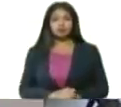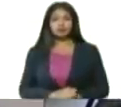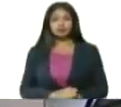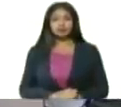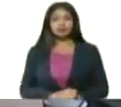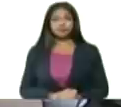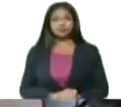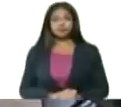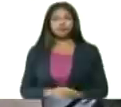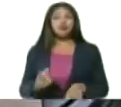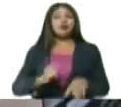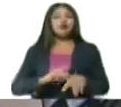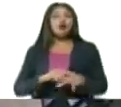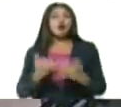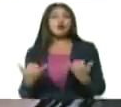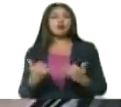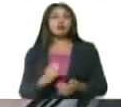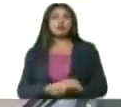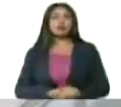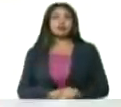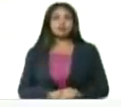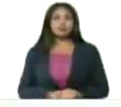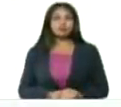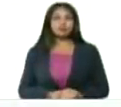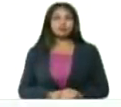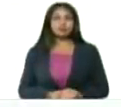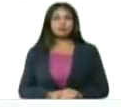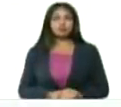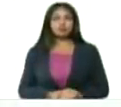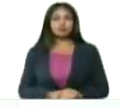de hoy a esta hora. Se superó